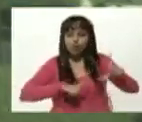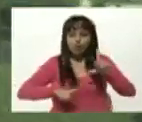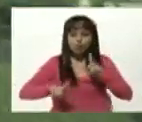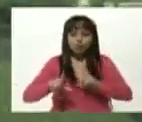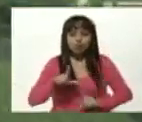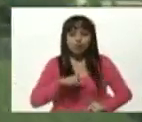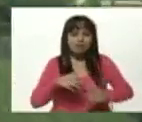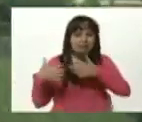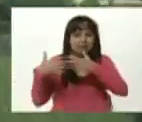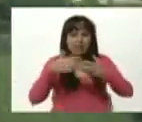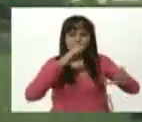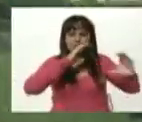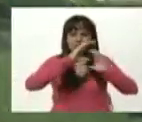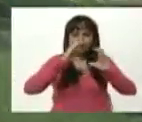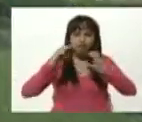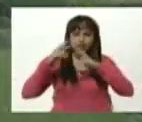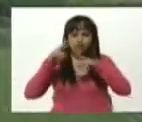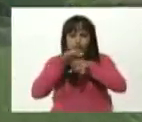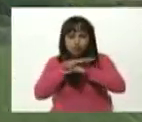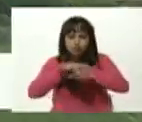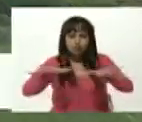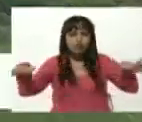comunicacional y en las redes